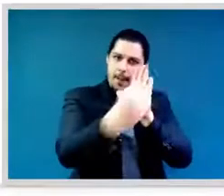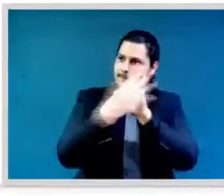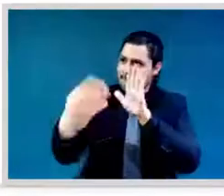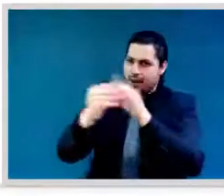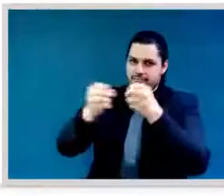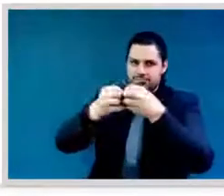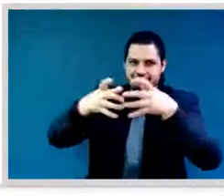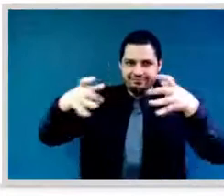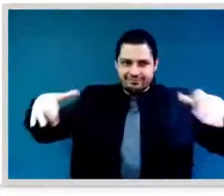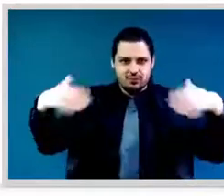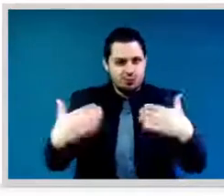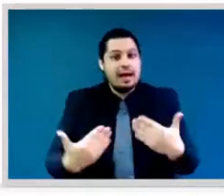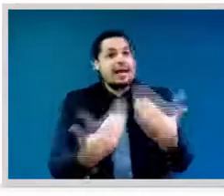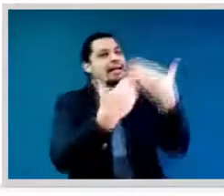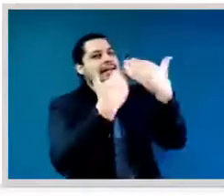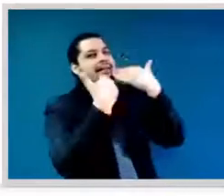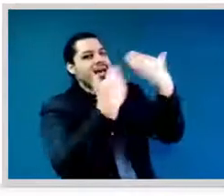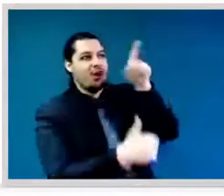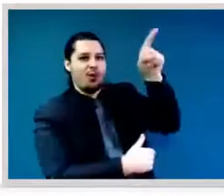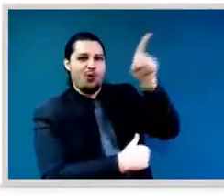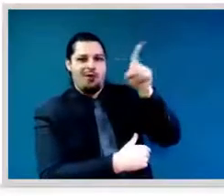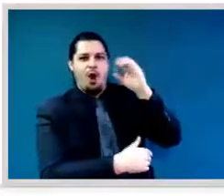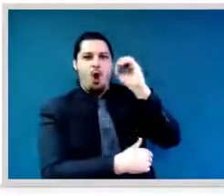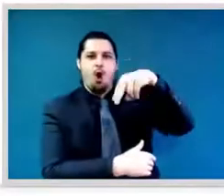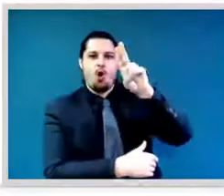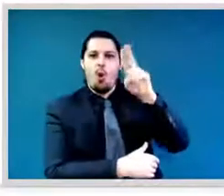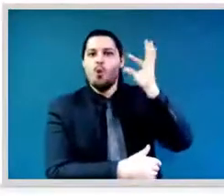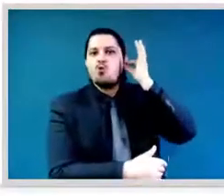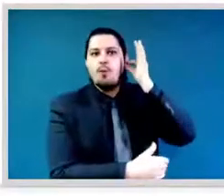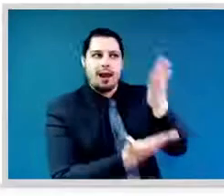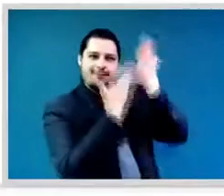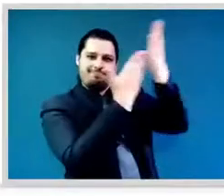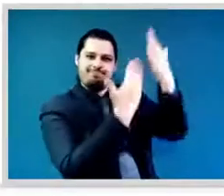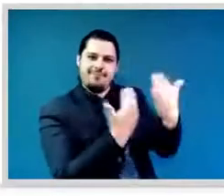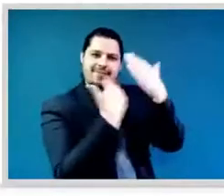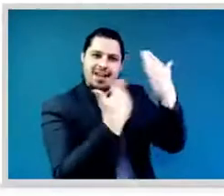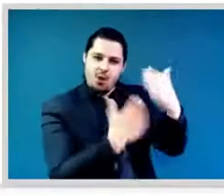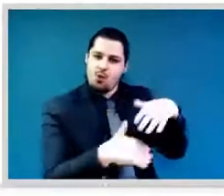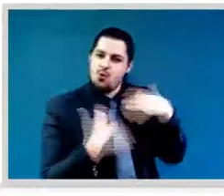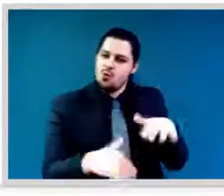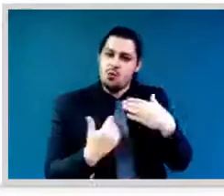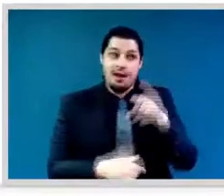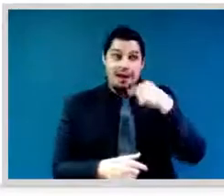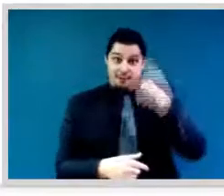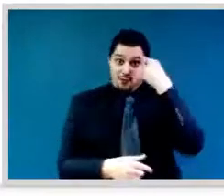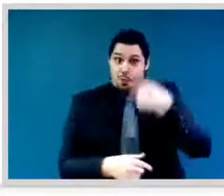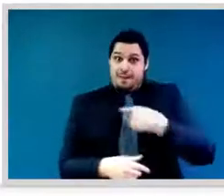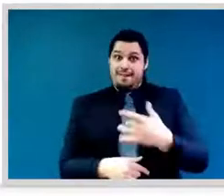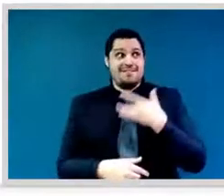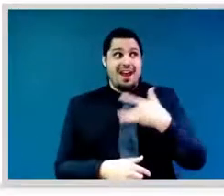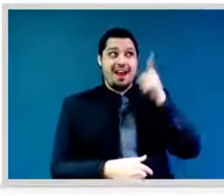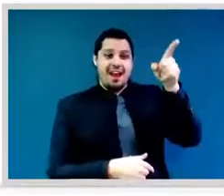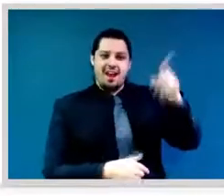más importante para mí que ha hecho las Naciones Unidas en los últimos tiempos. Muchas